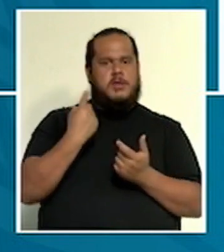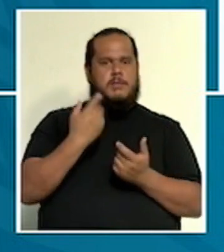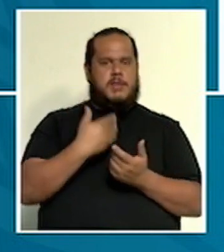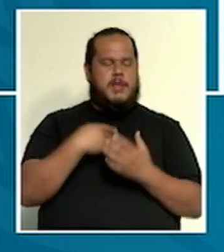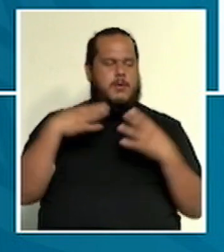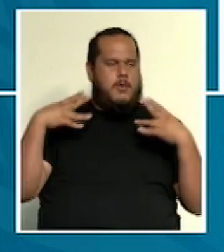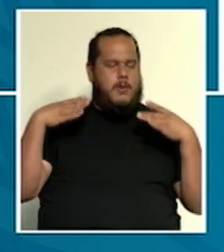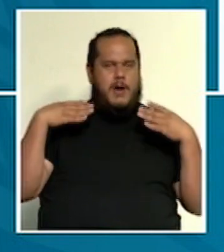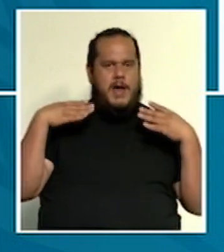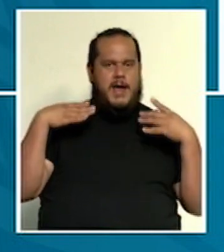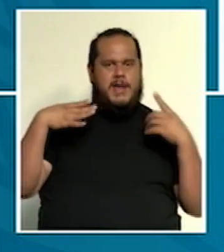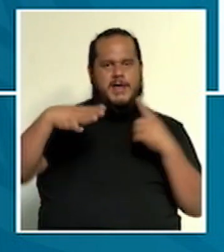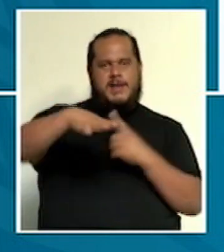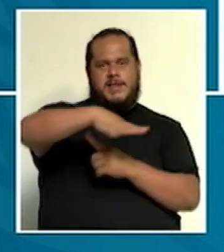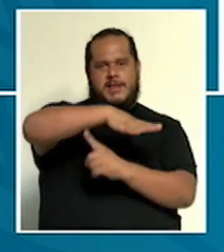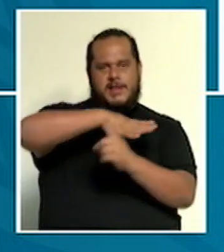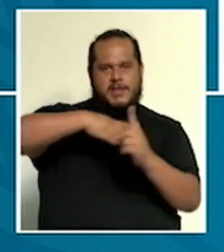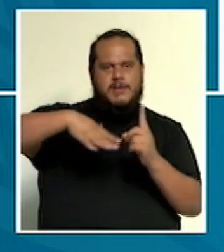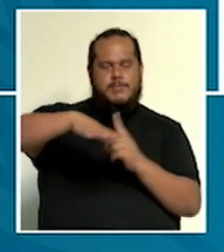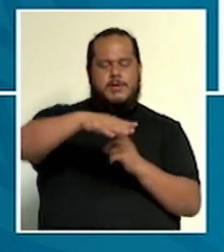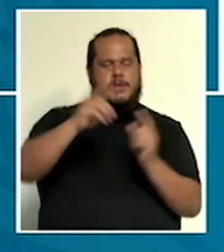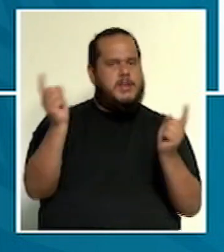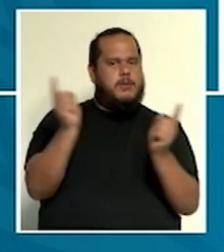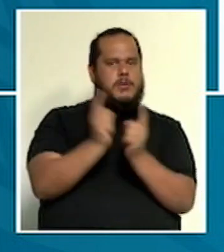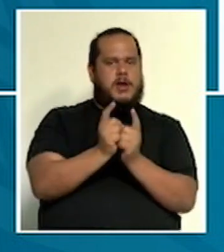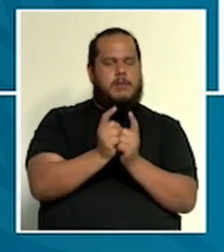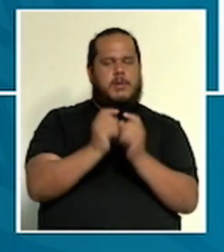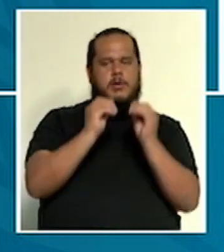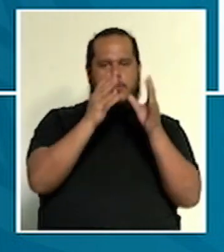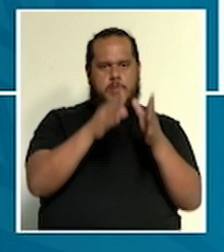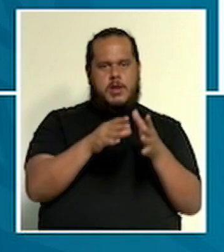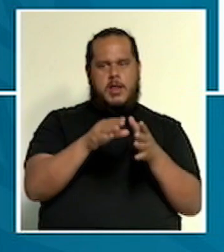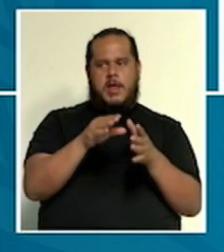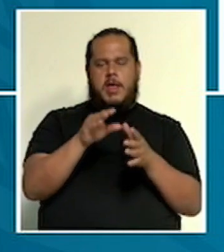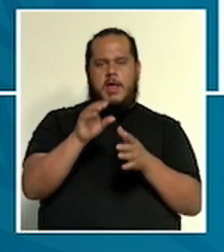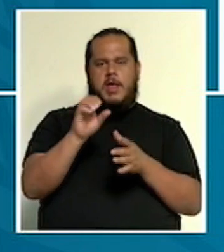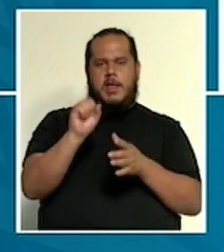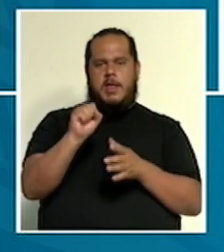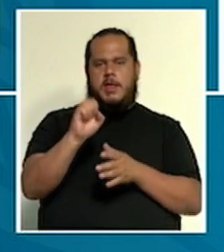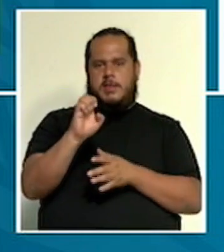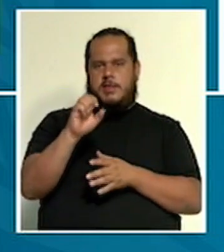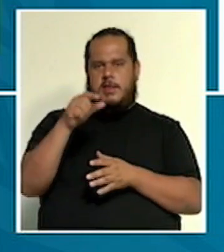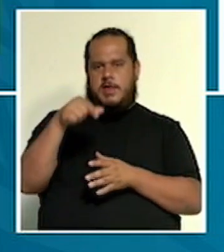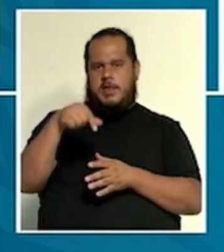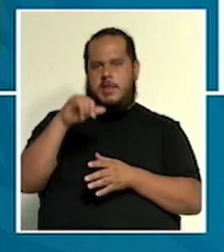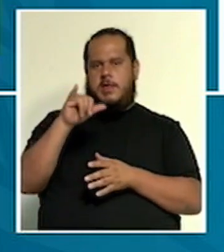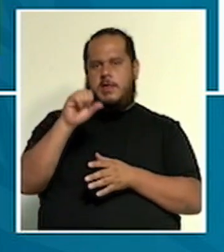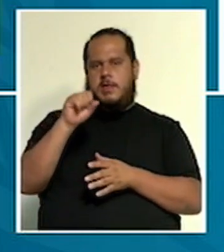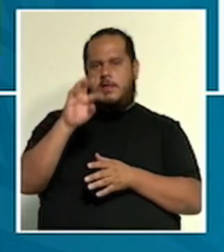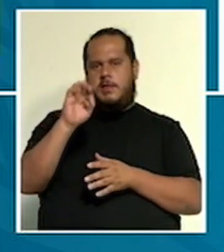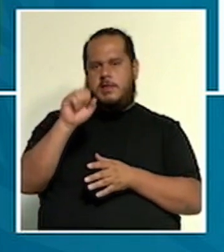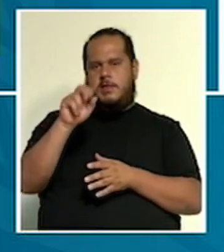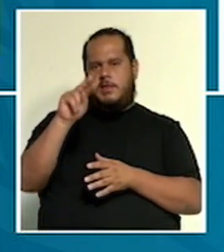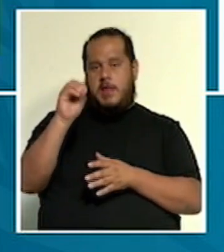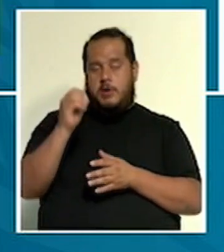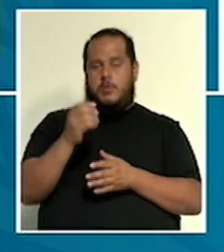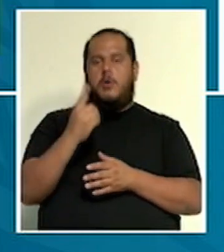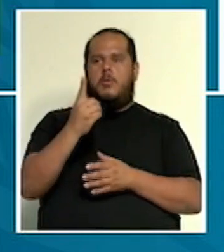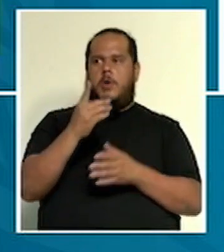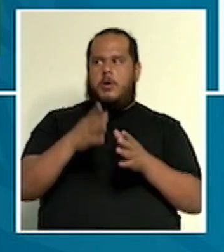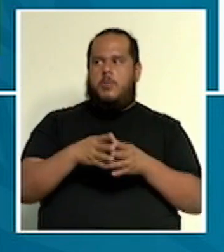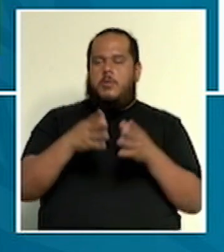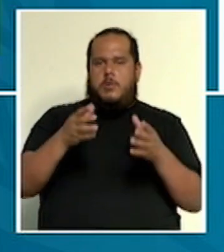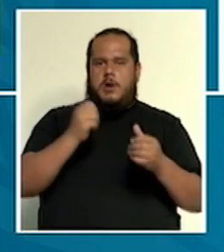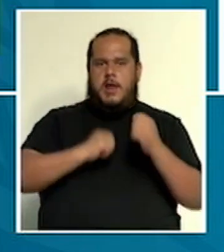ángeles que me andan rondando, de encontrarme con el maestro Sequizano. El maestro Sequizano fue una gran